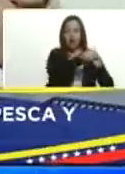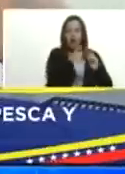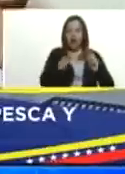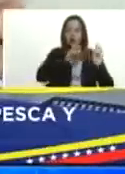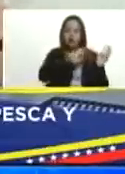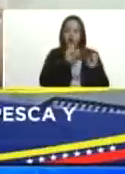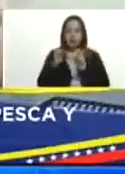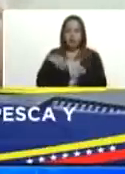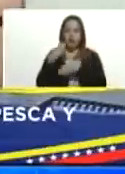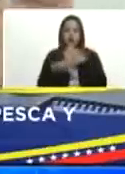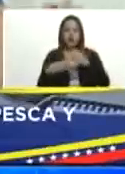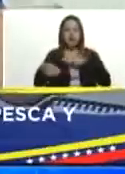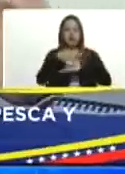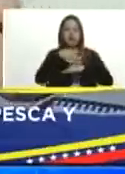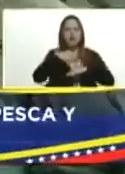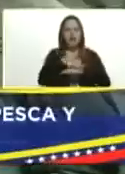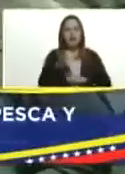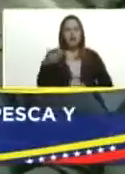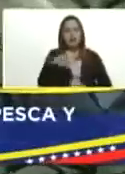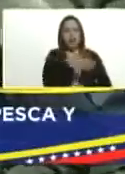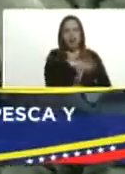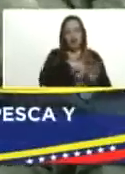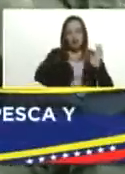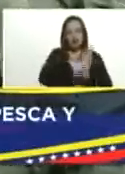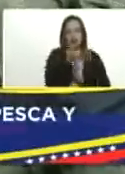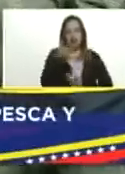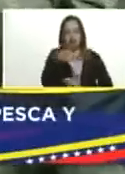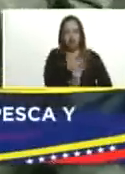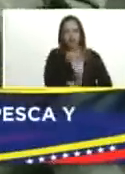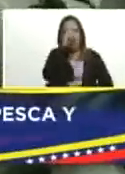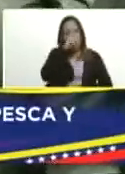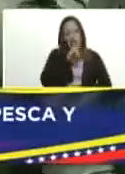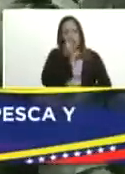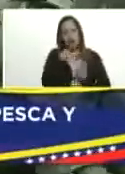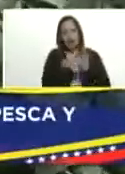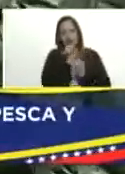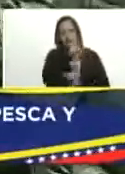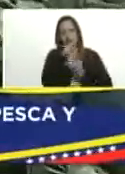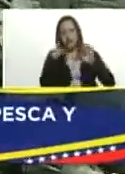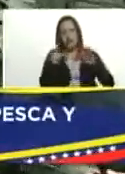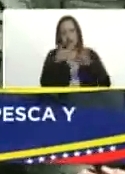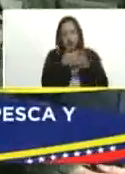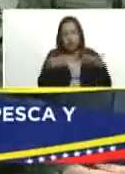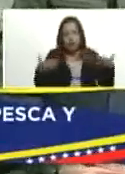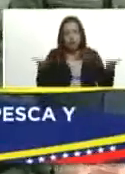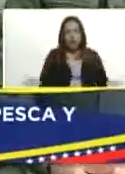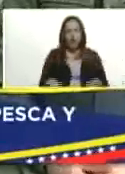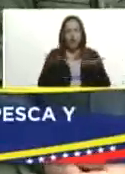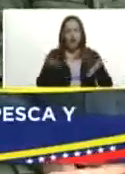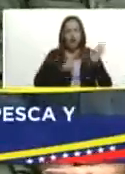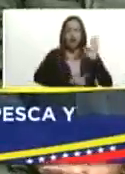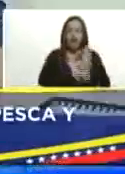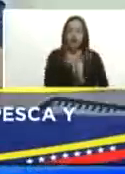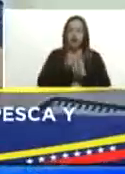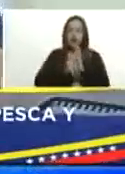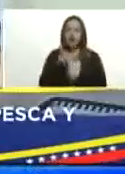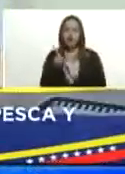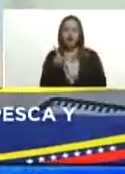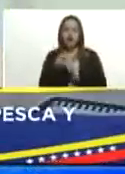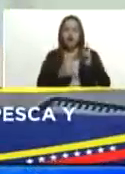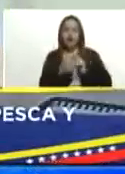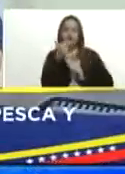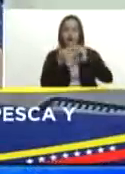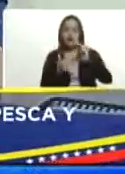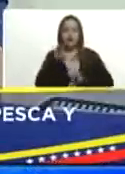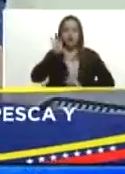creó el Ministerio de Pesca y Acuicultura en el 2016. Un hilo de continuidad, de avances, de desarrollo, de construcción